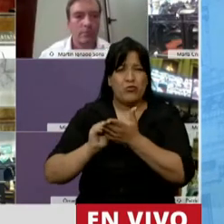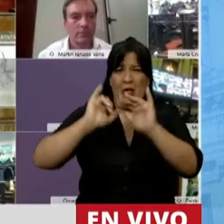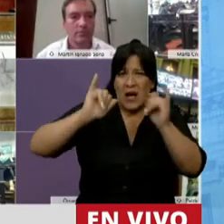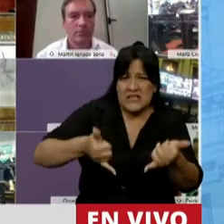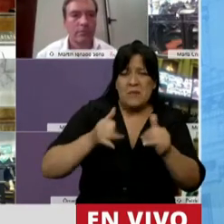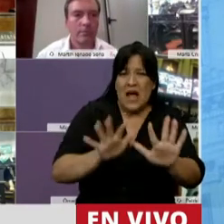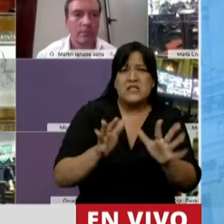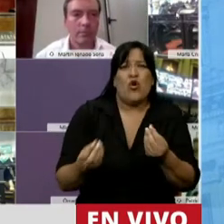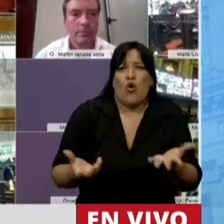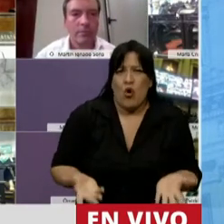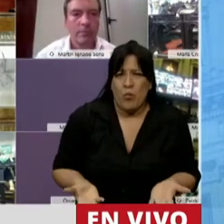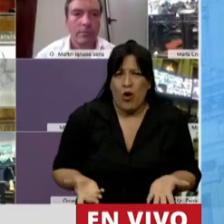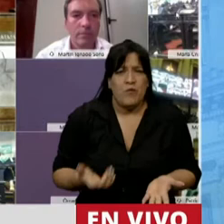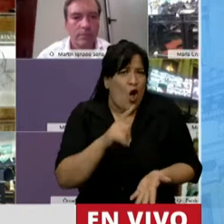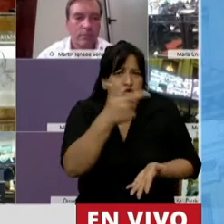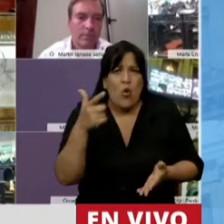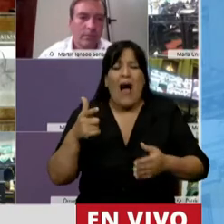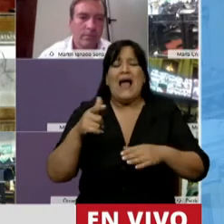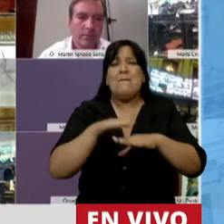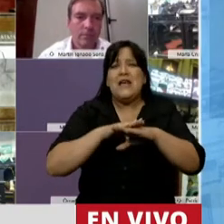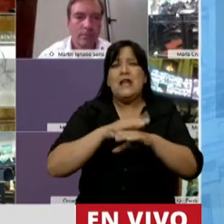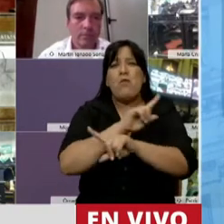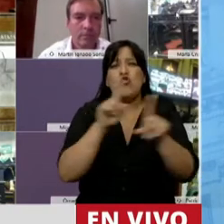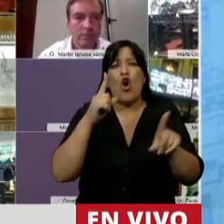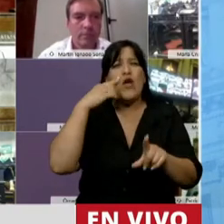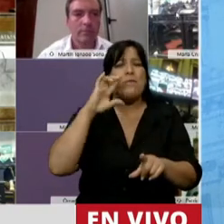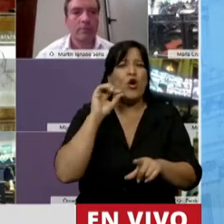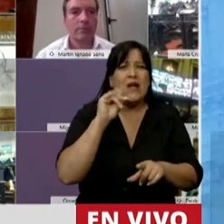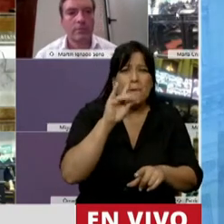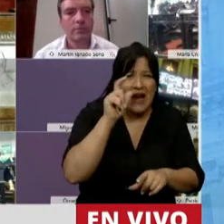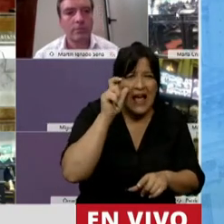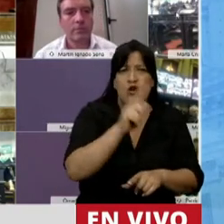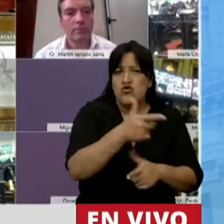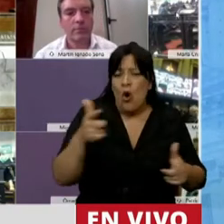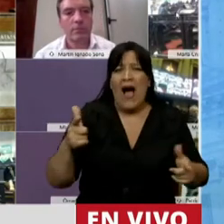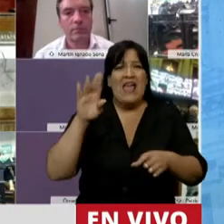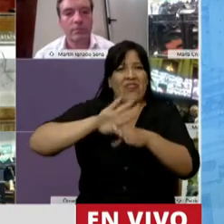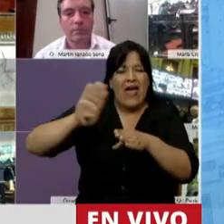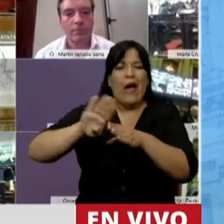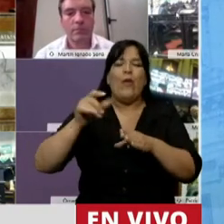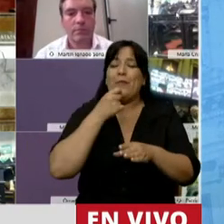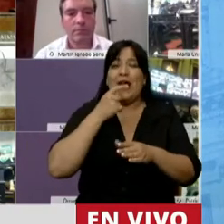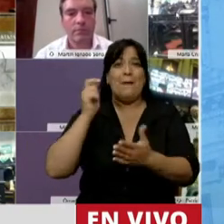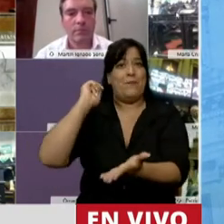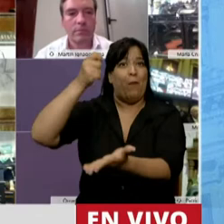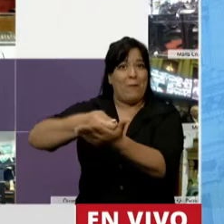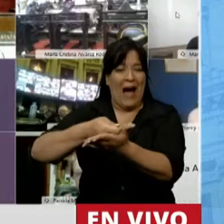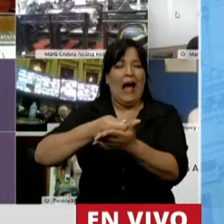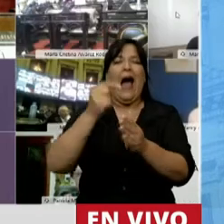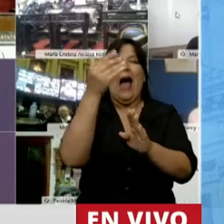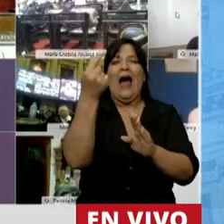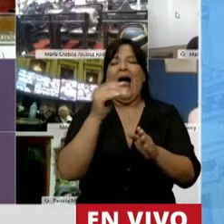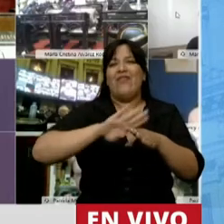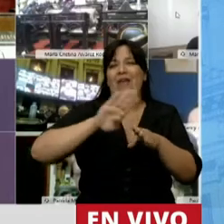esta? No cuenta con el mínimo no imponible, no hay deducción de deudas para adquirir esos bienes